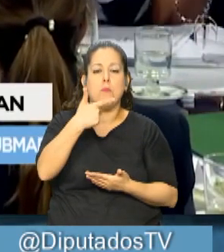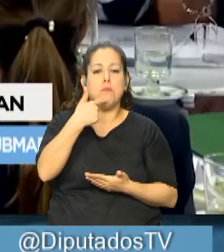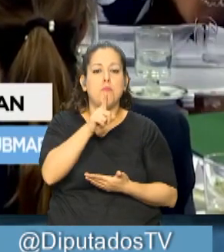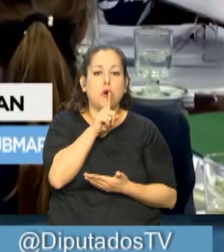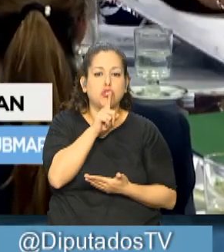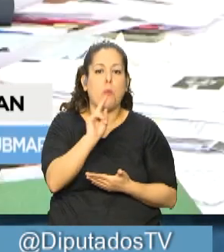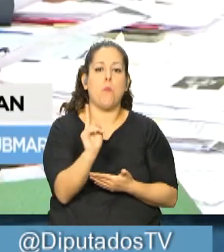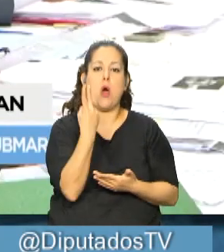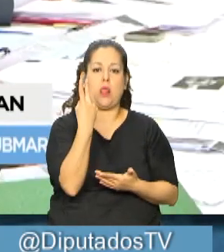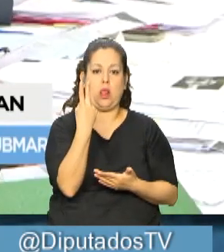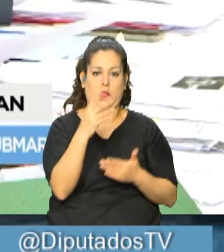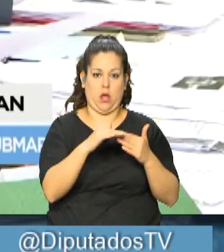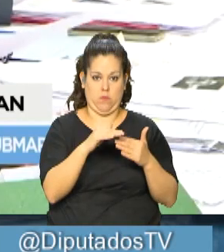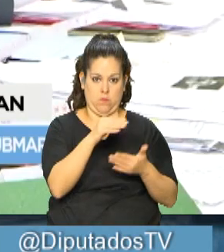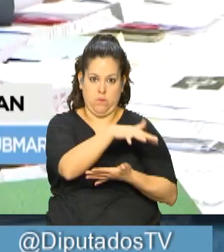también,